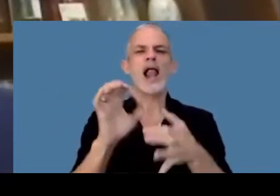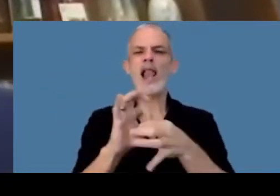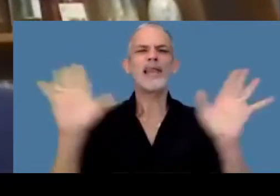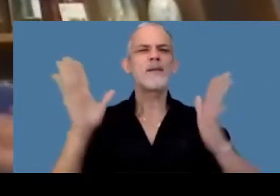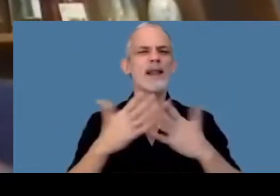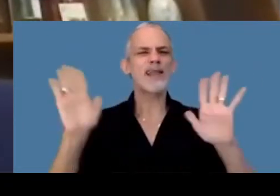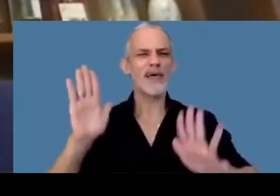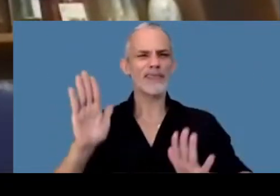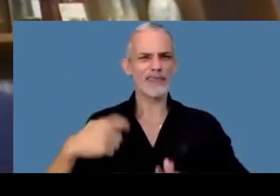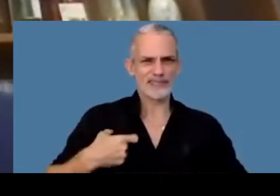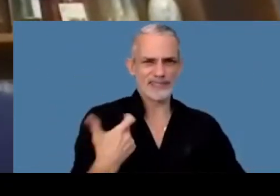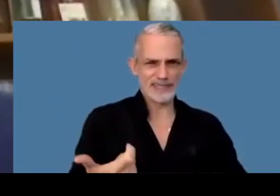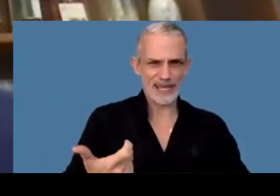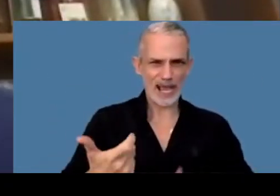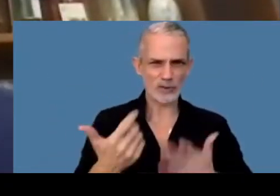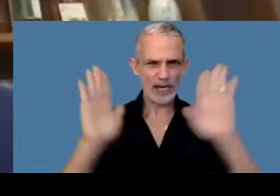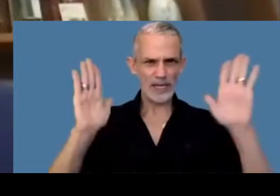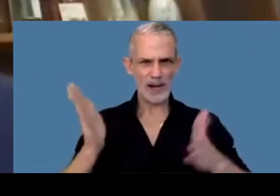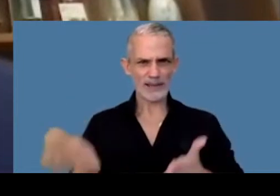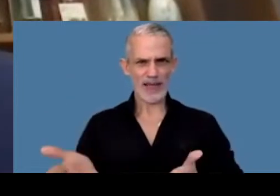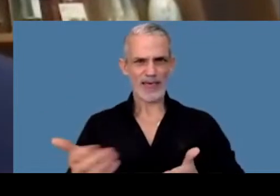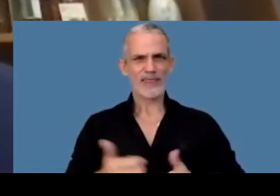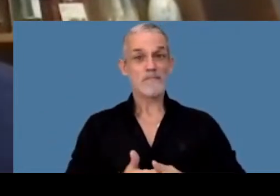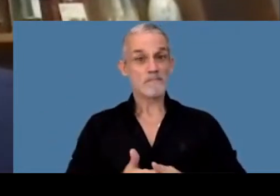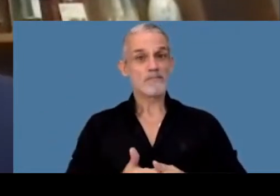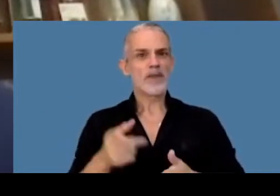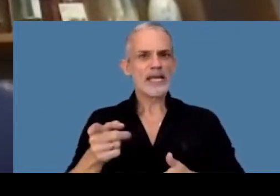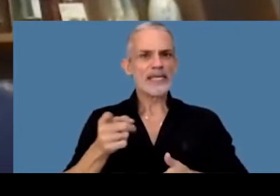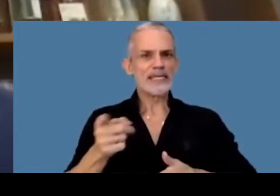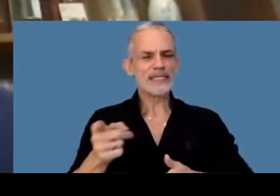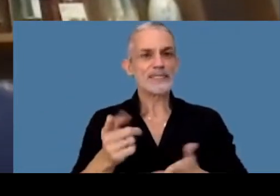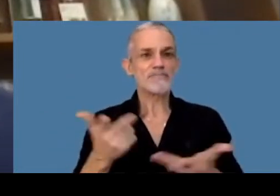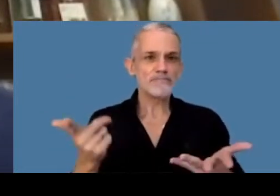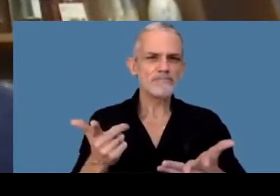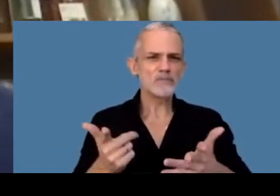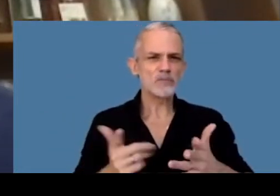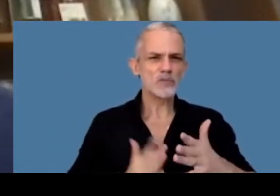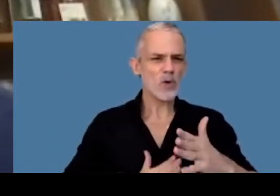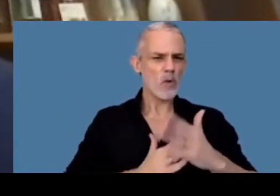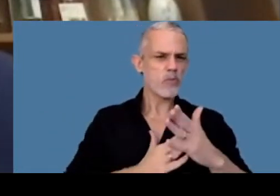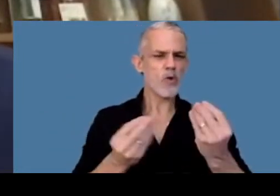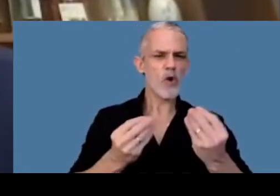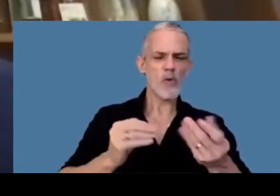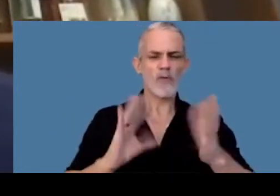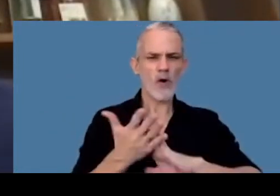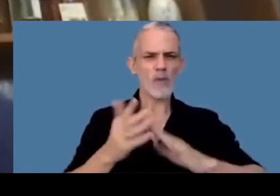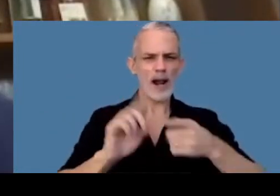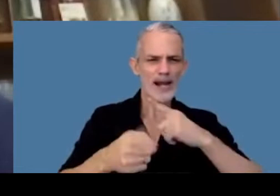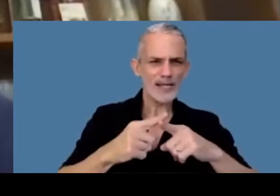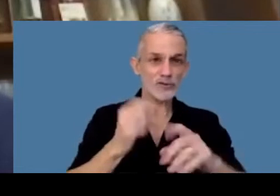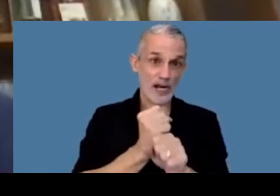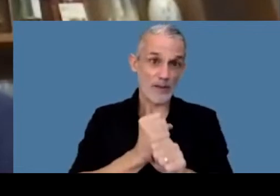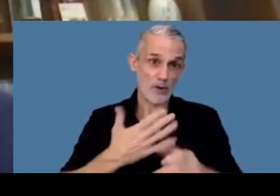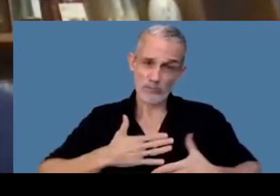sindical, como me gusta señalarlo a mí, es el principio rector de las relaciones laborales, por lo menos desde mi